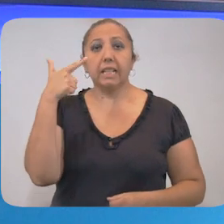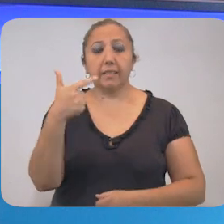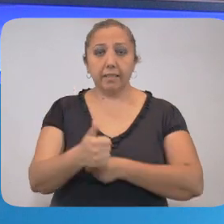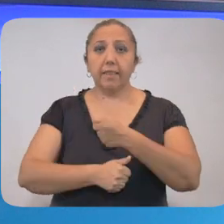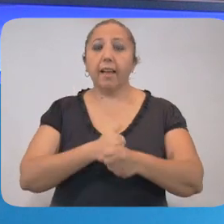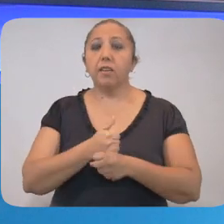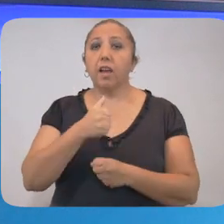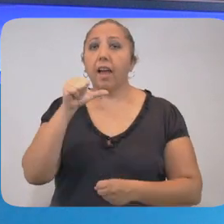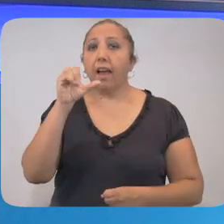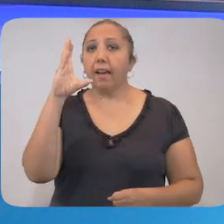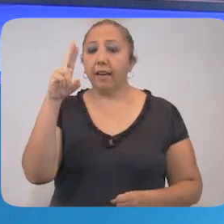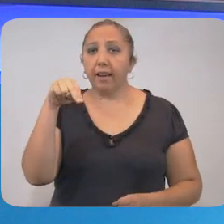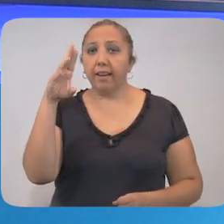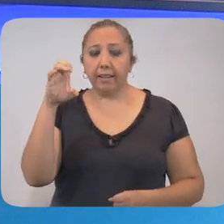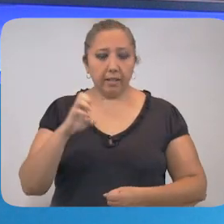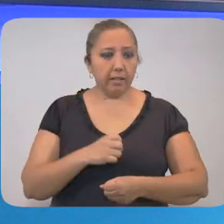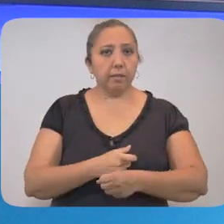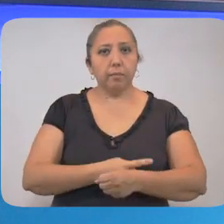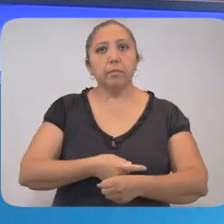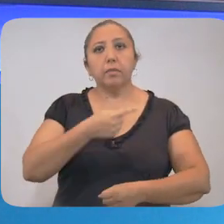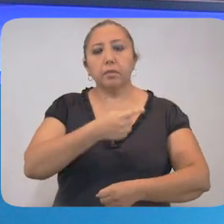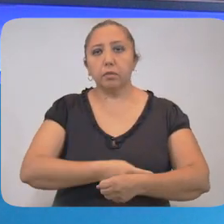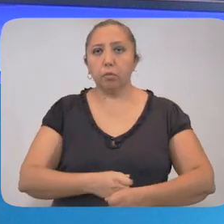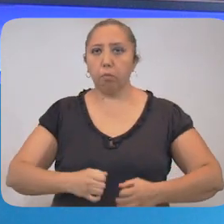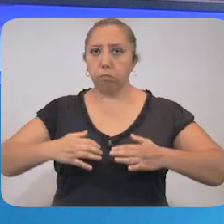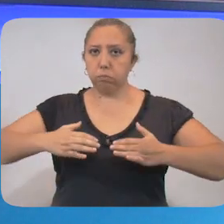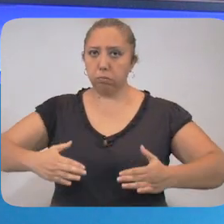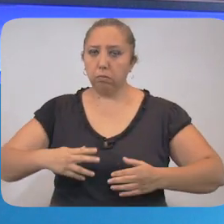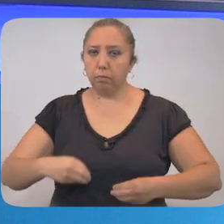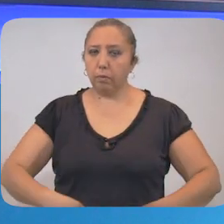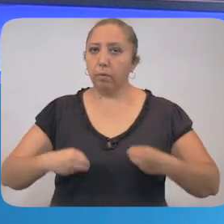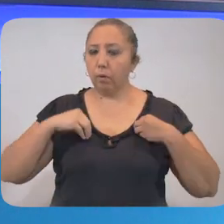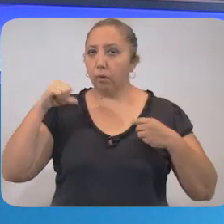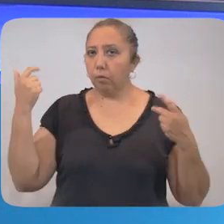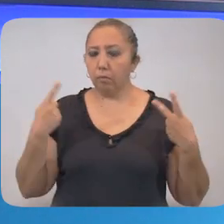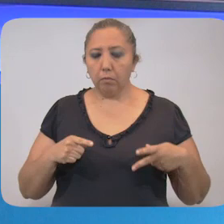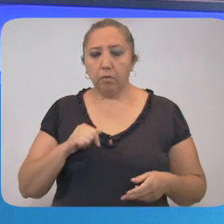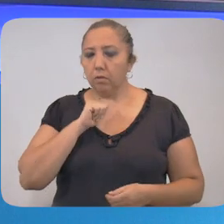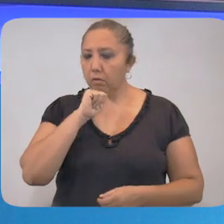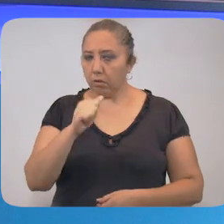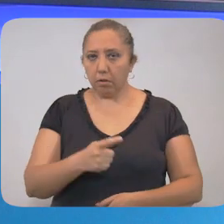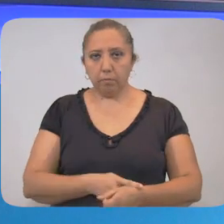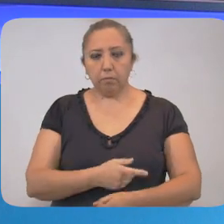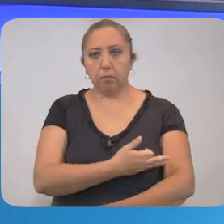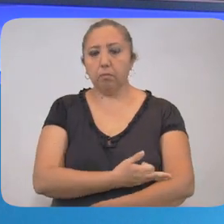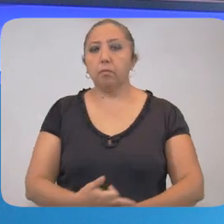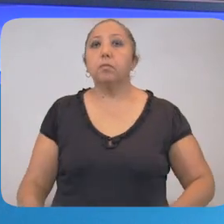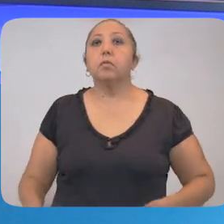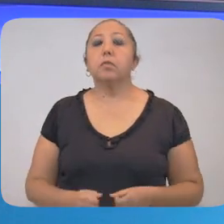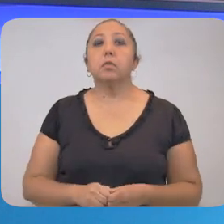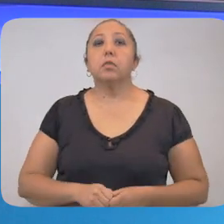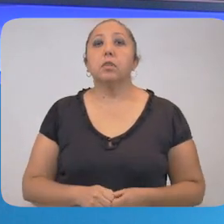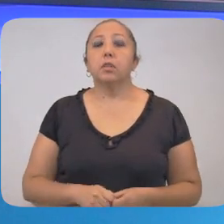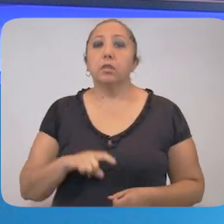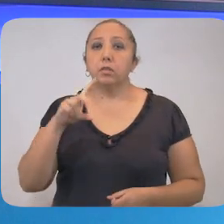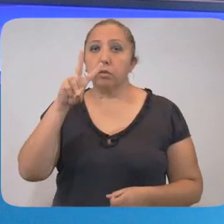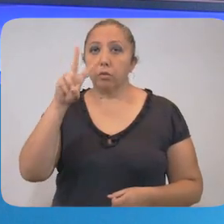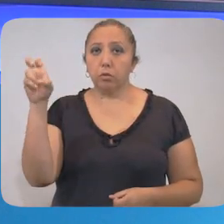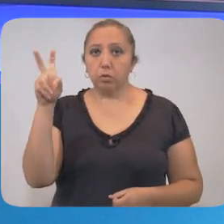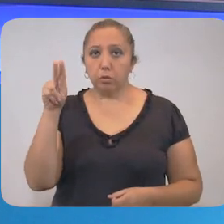años de Acanque, con hipertensión y obesidad. El paciente vivía con 2 personas que no reportan síntomas. En total,